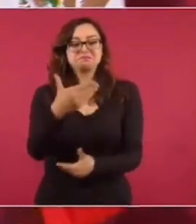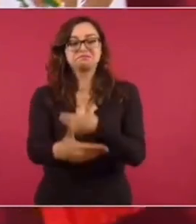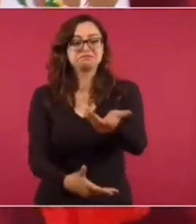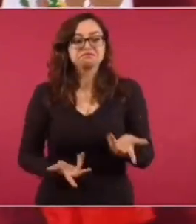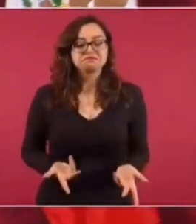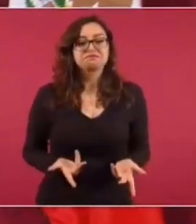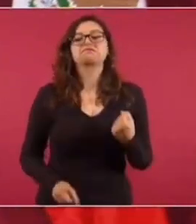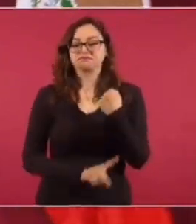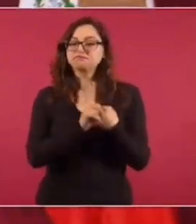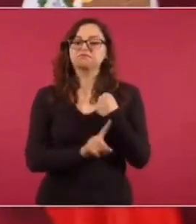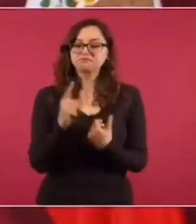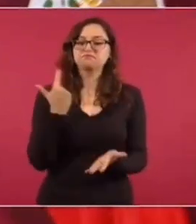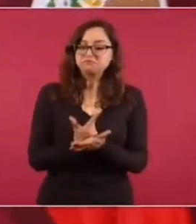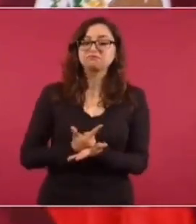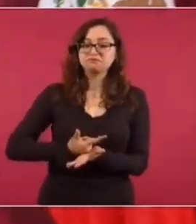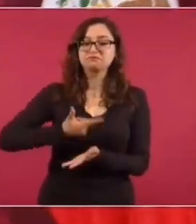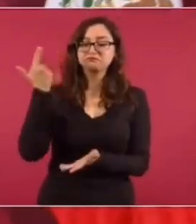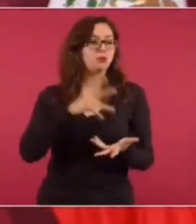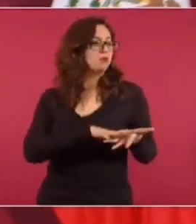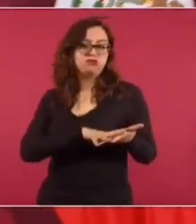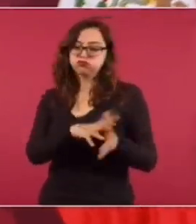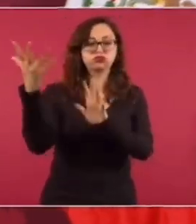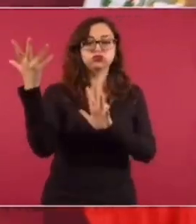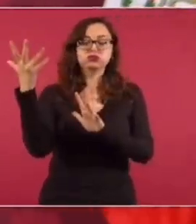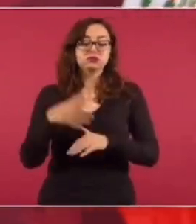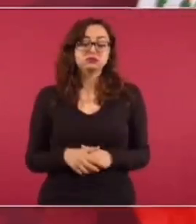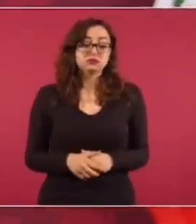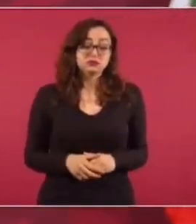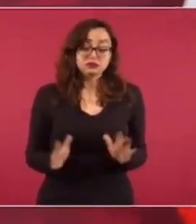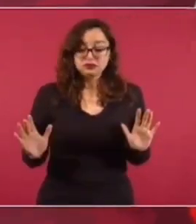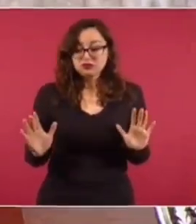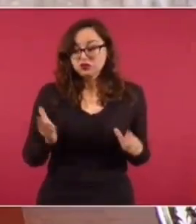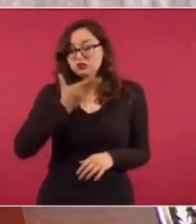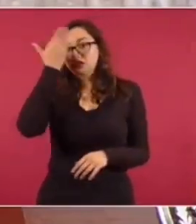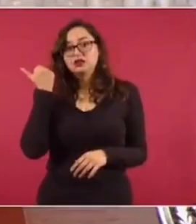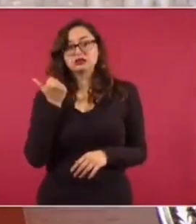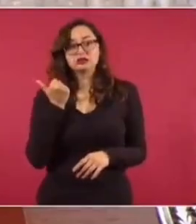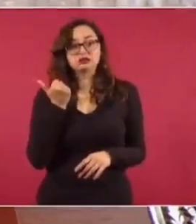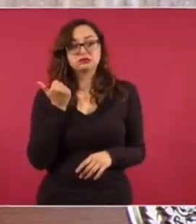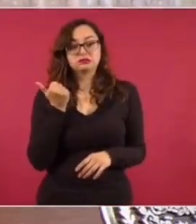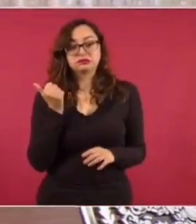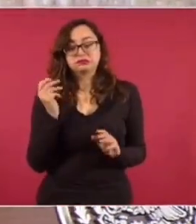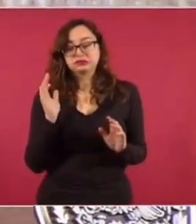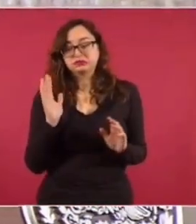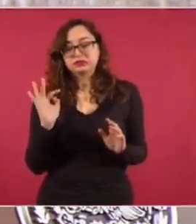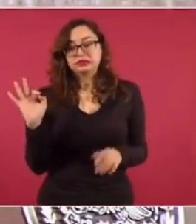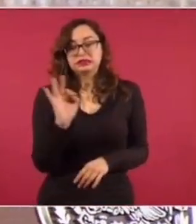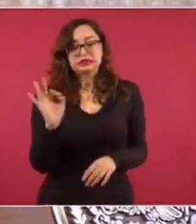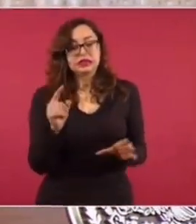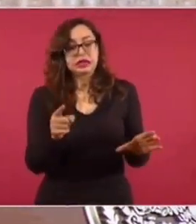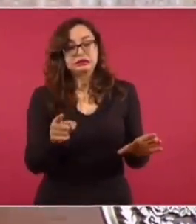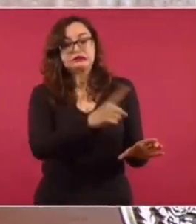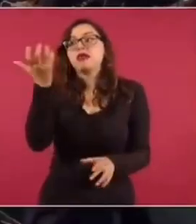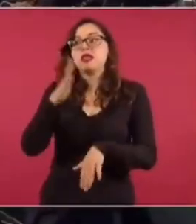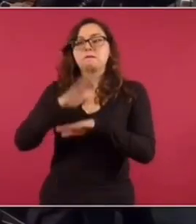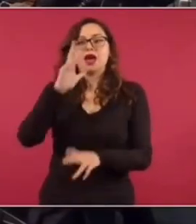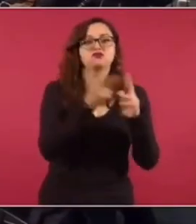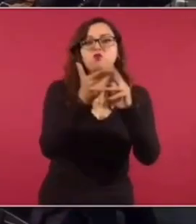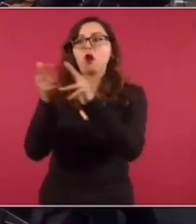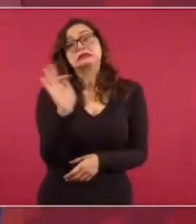tendríamos problemas. Todo lo que quieran que acomode el lugar, aumenten los homicidios